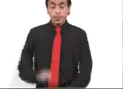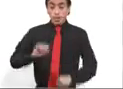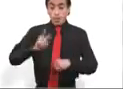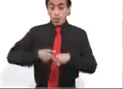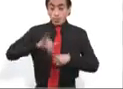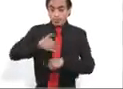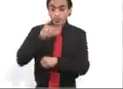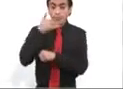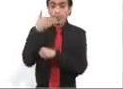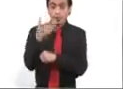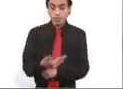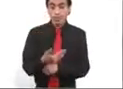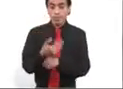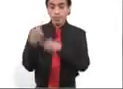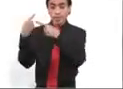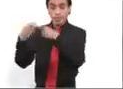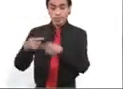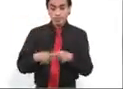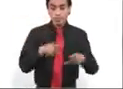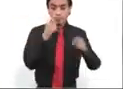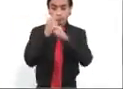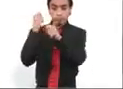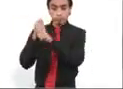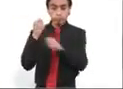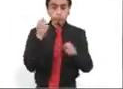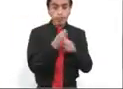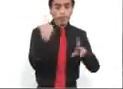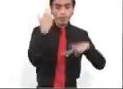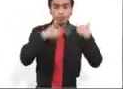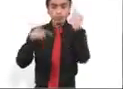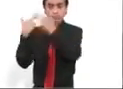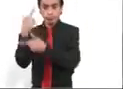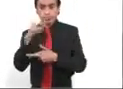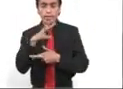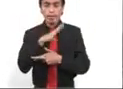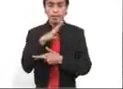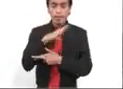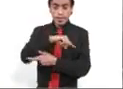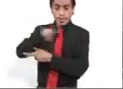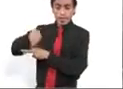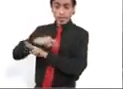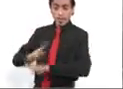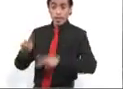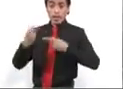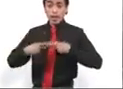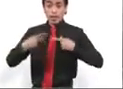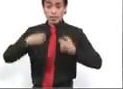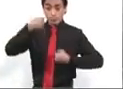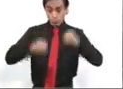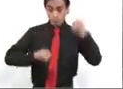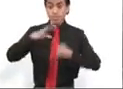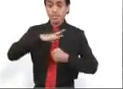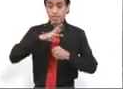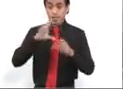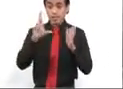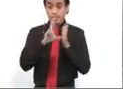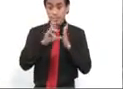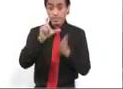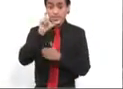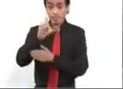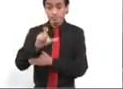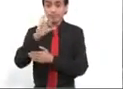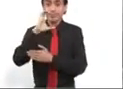intensa operativos sobre el transporte concesionado, donde se revisa que los conductores tengan su licencia tipo C, se